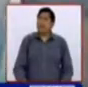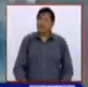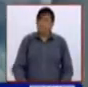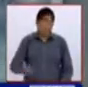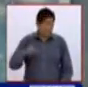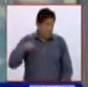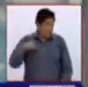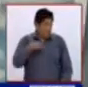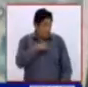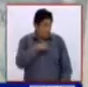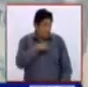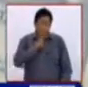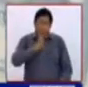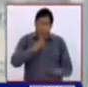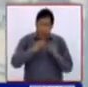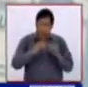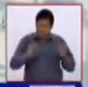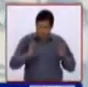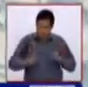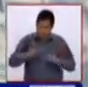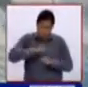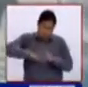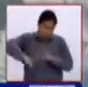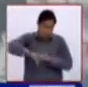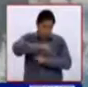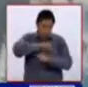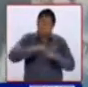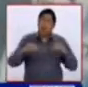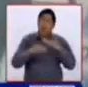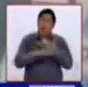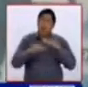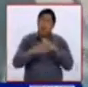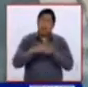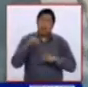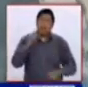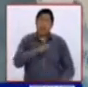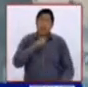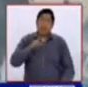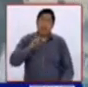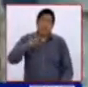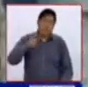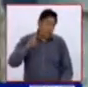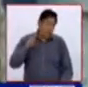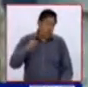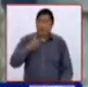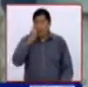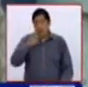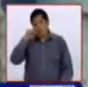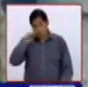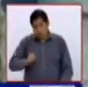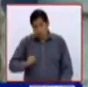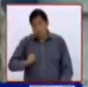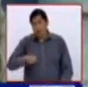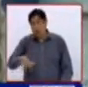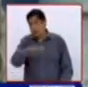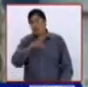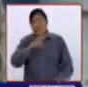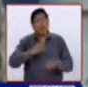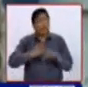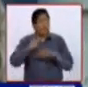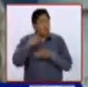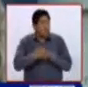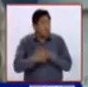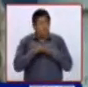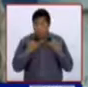Hemos empezado por su casa, por donde ella se ha aparecido, por la avenida Yojeta, hemos ido por Obrajes, Supocachi, 6 de